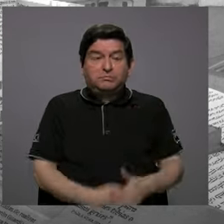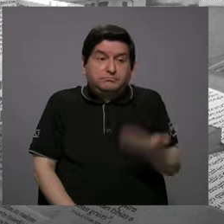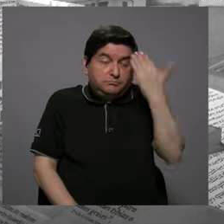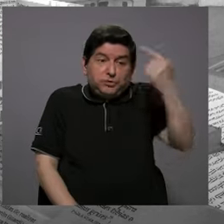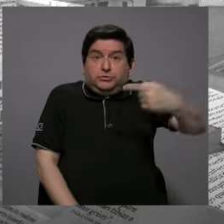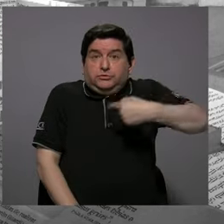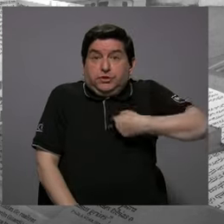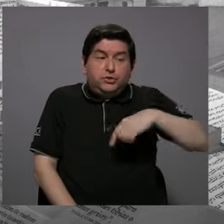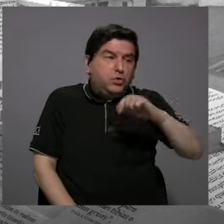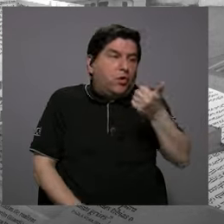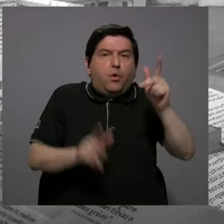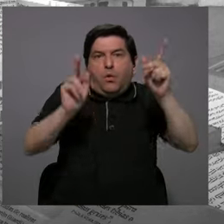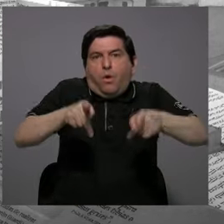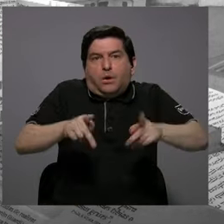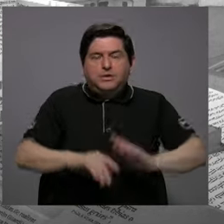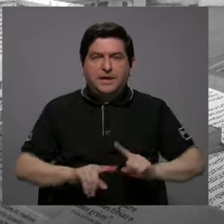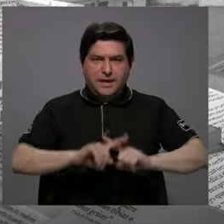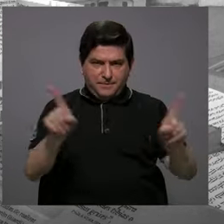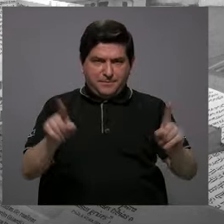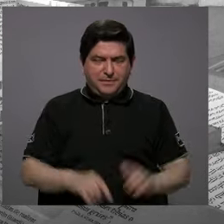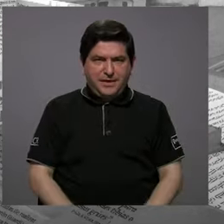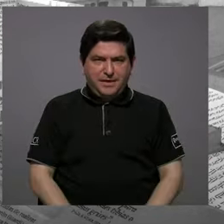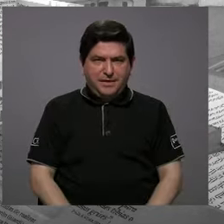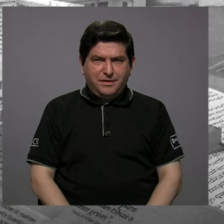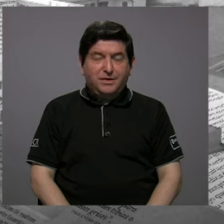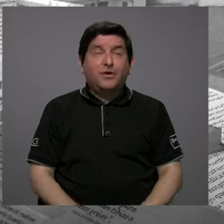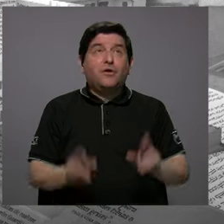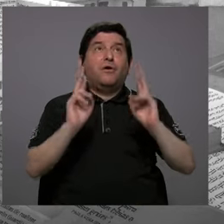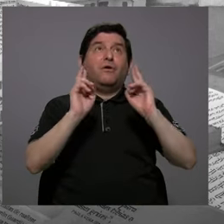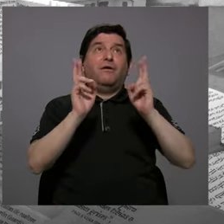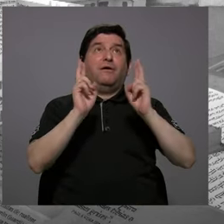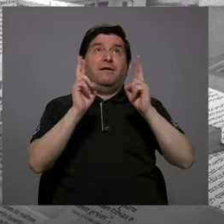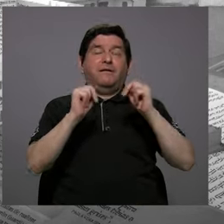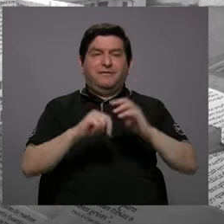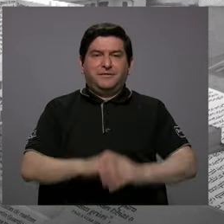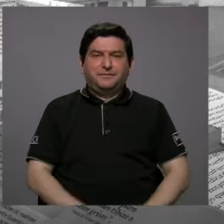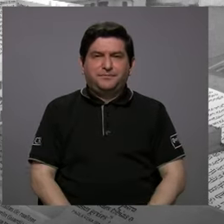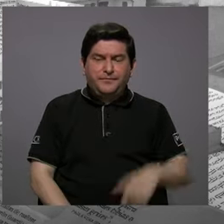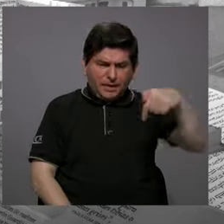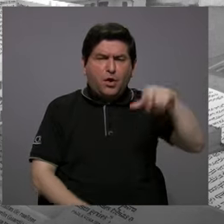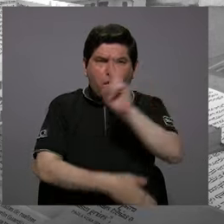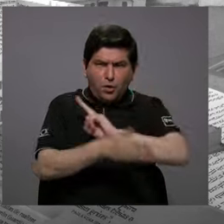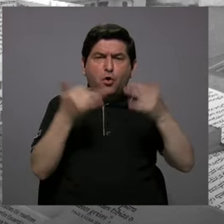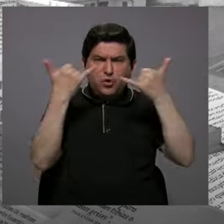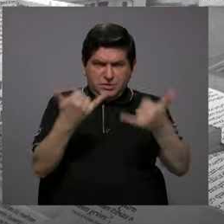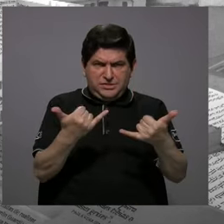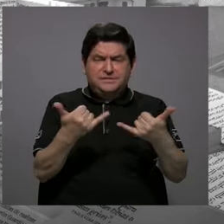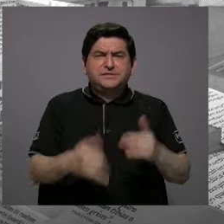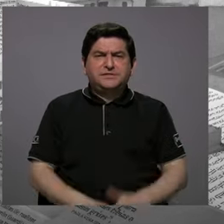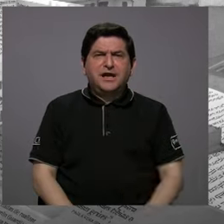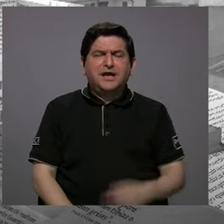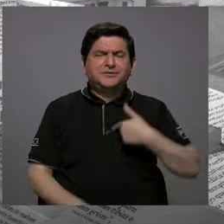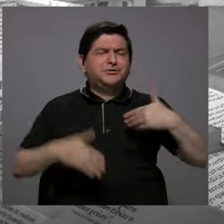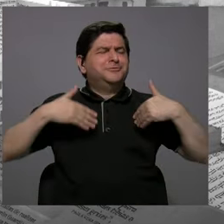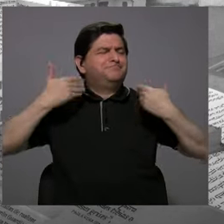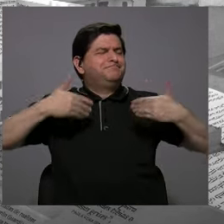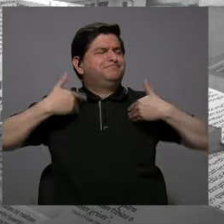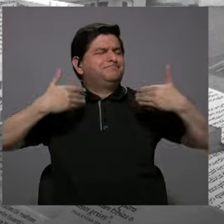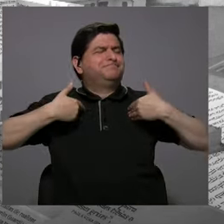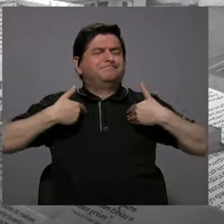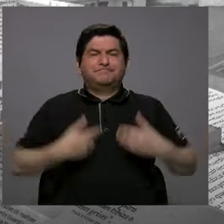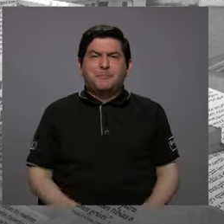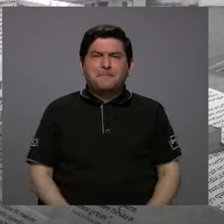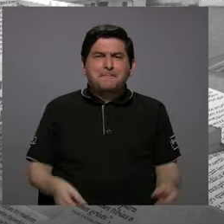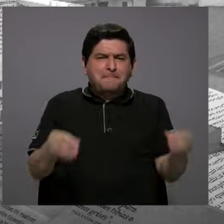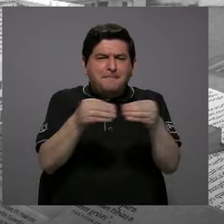seré yo o será otro pero si es por mi parte Ojalá eh hoy en la universidad ya soy con ya estoy con contenta de que hoy